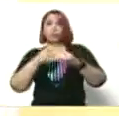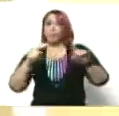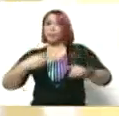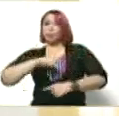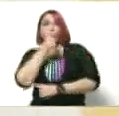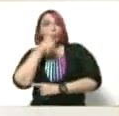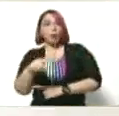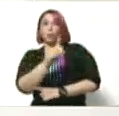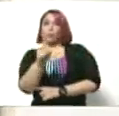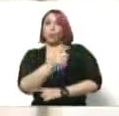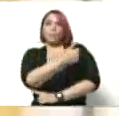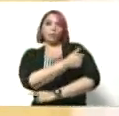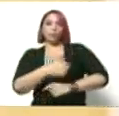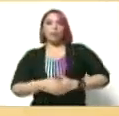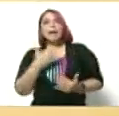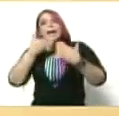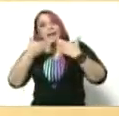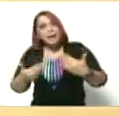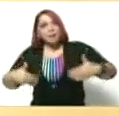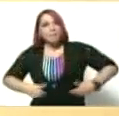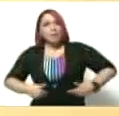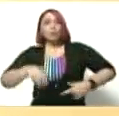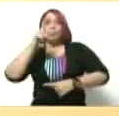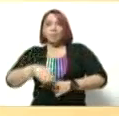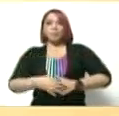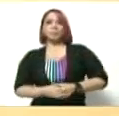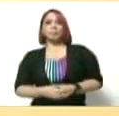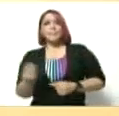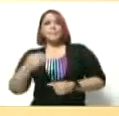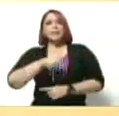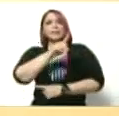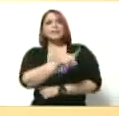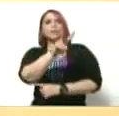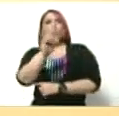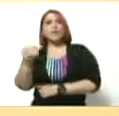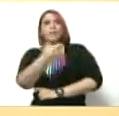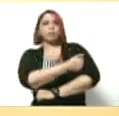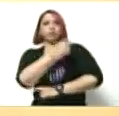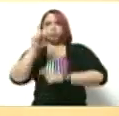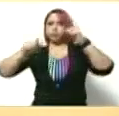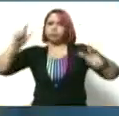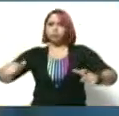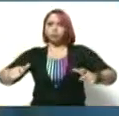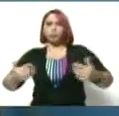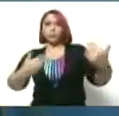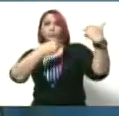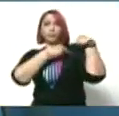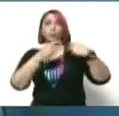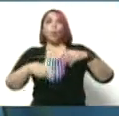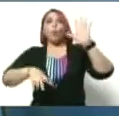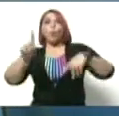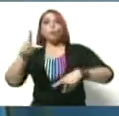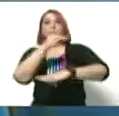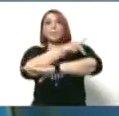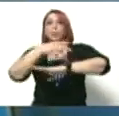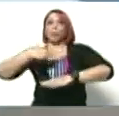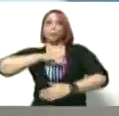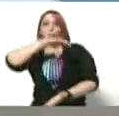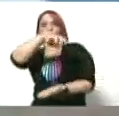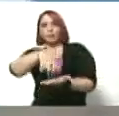pueblo no se vacune gracias al esfuerzo también de más de 120 vacunadores y vacunadoras que las 11 parroquias de nuestro estado